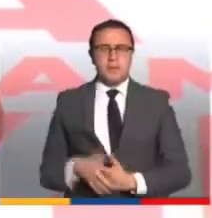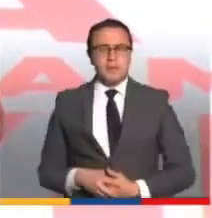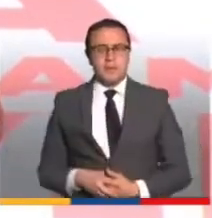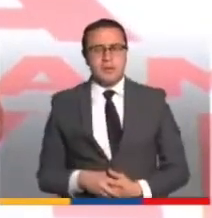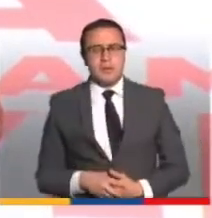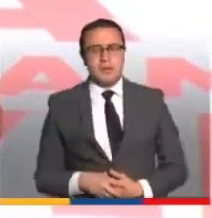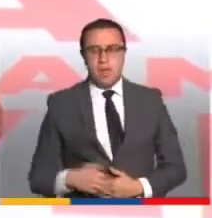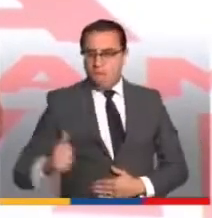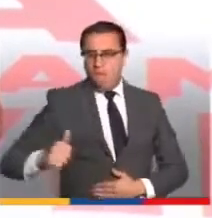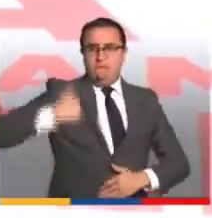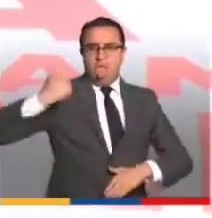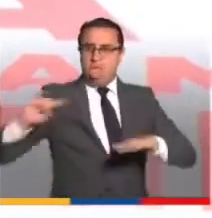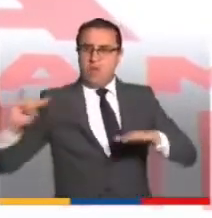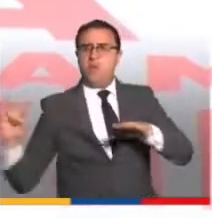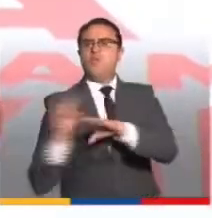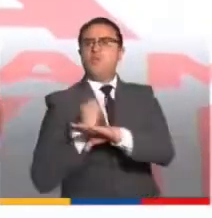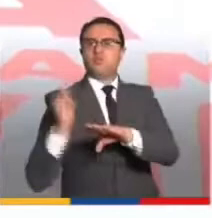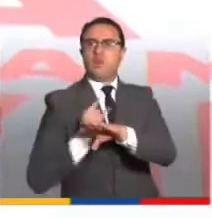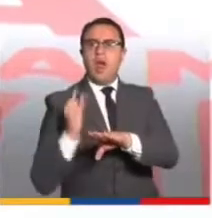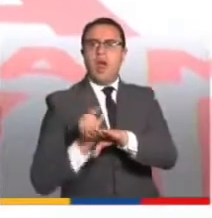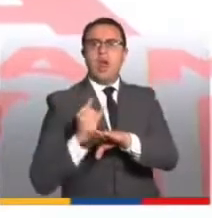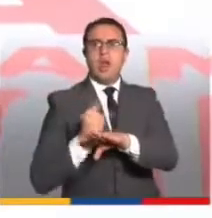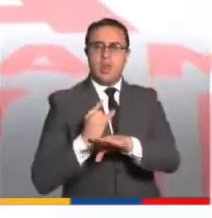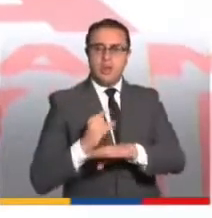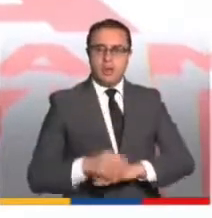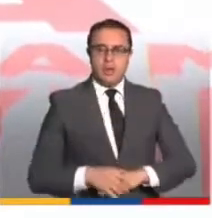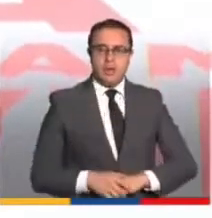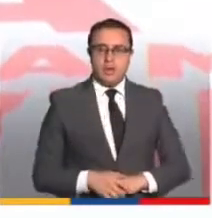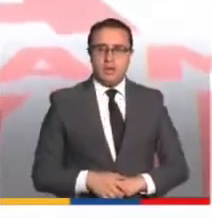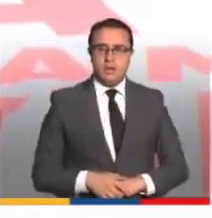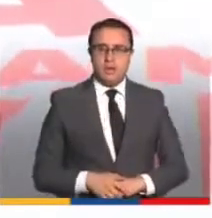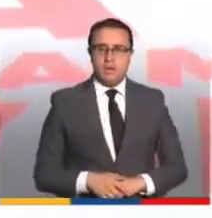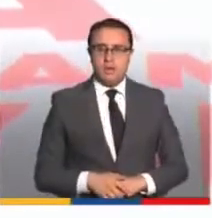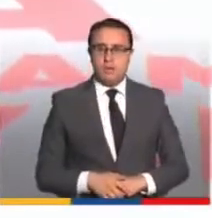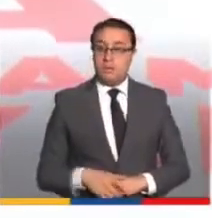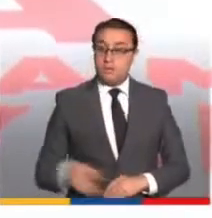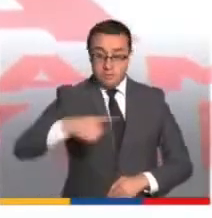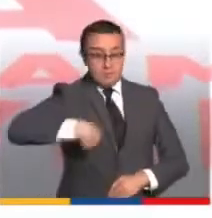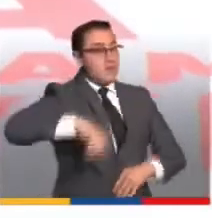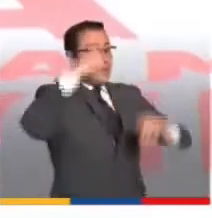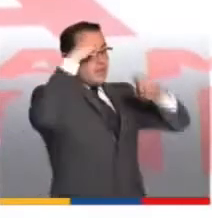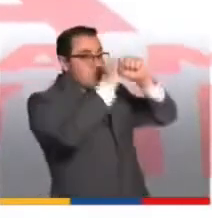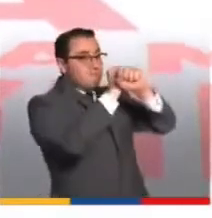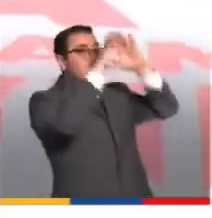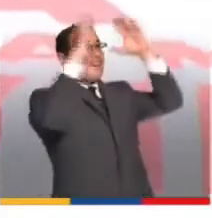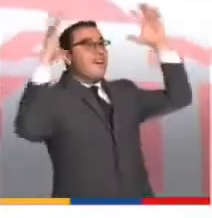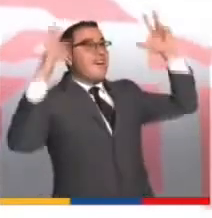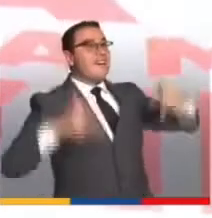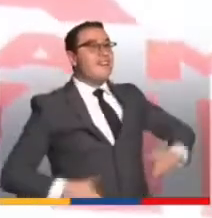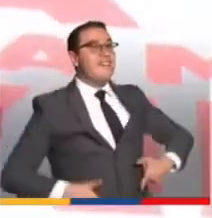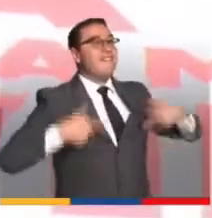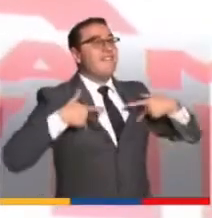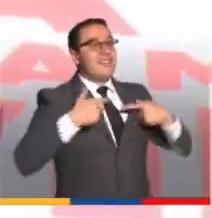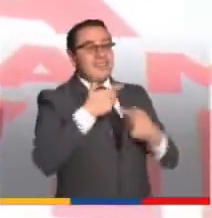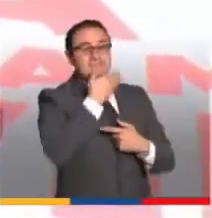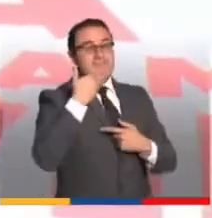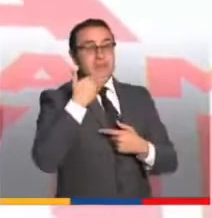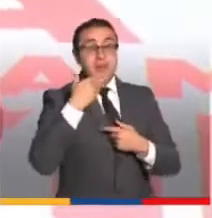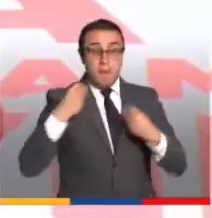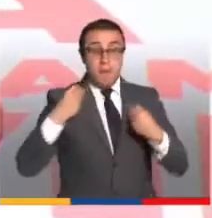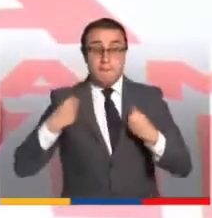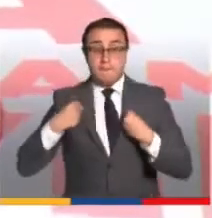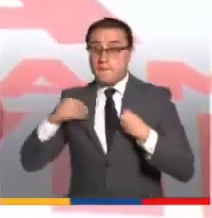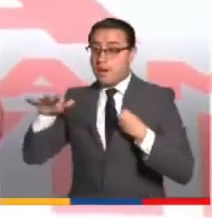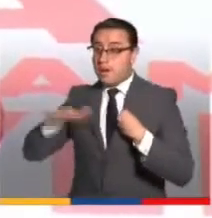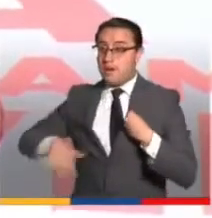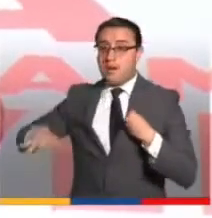usándolas, usándolos simplemente por su sueño de vivir mejor, porque ya no pueden vivir